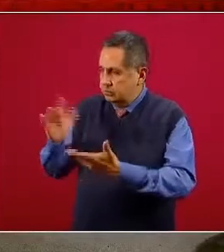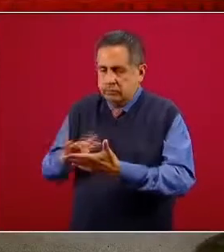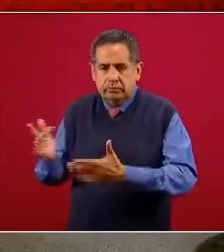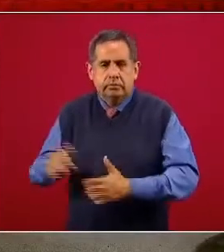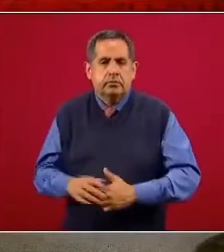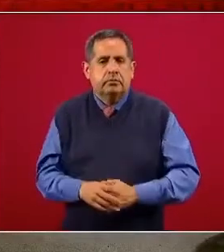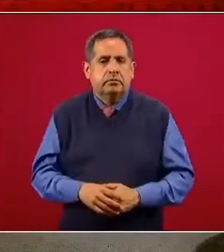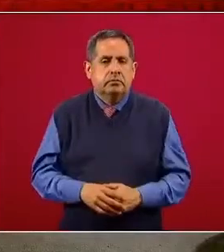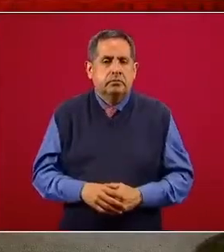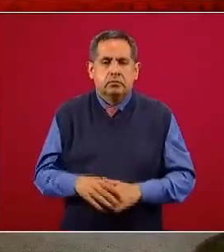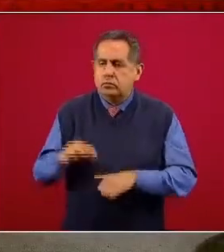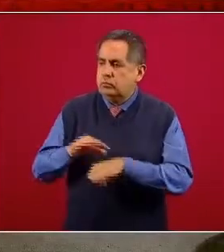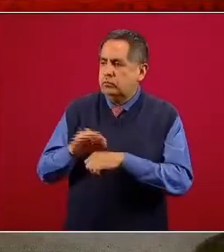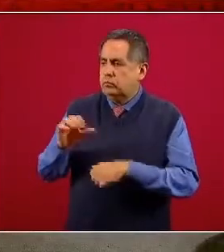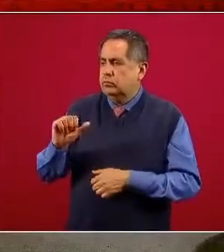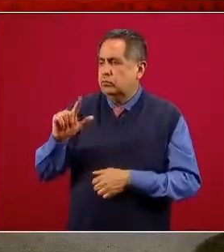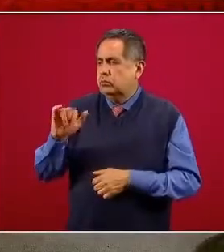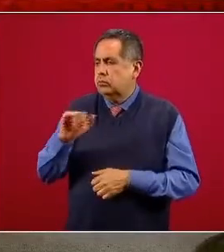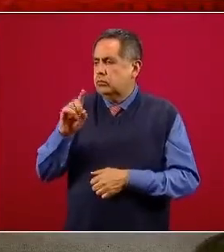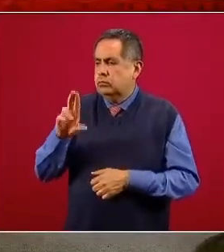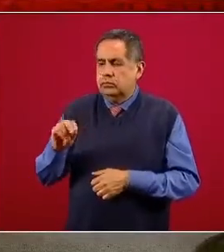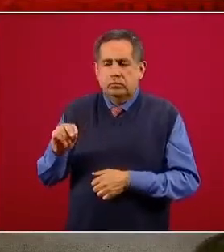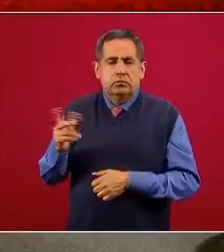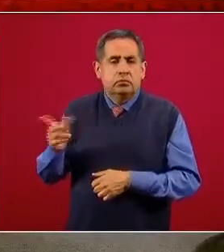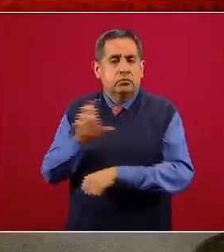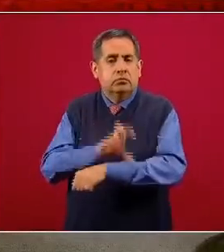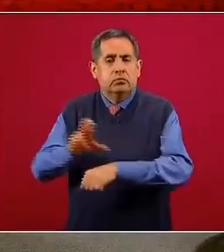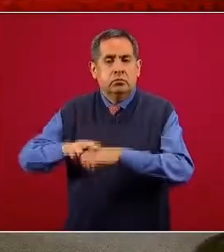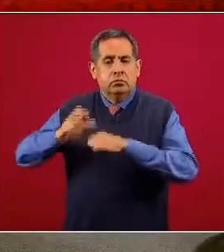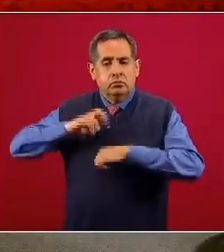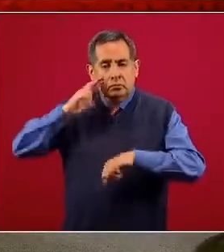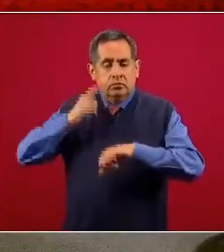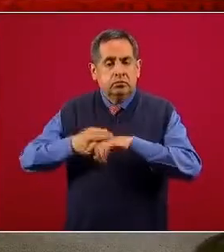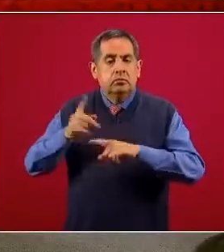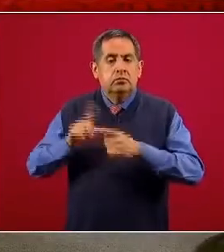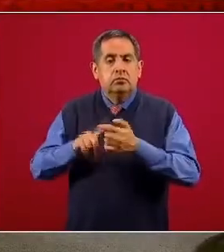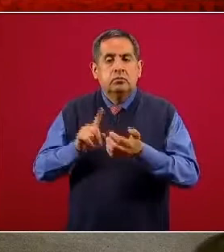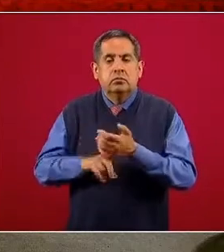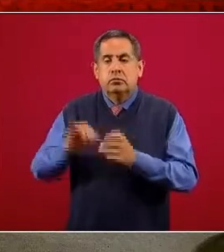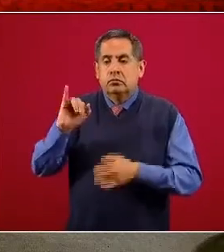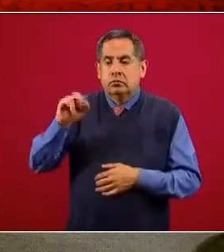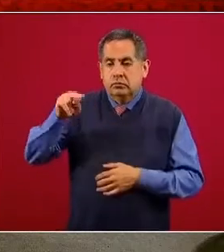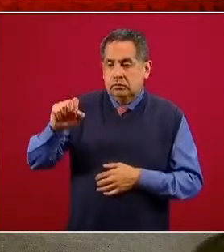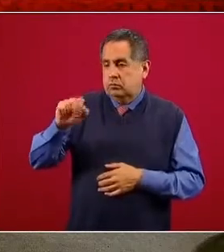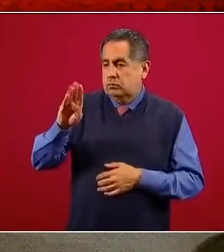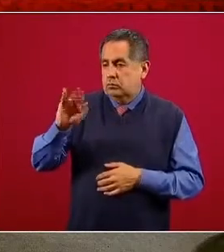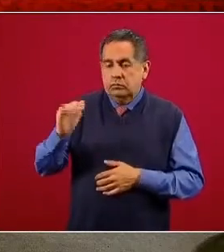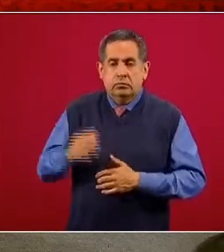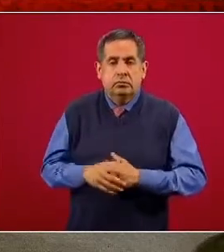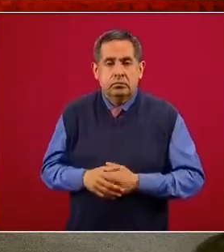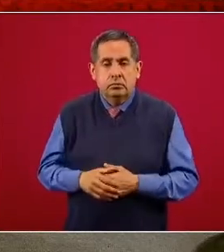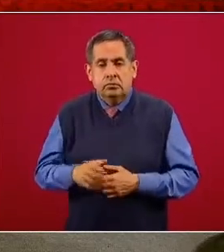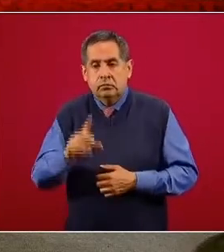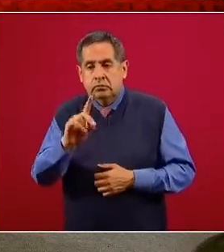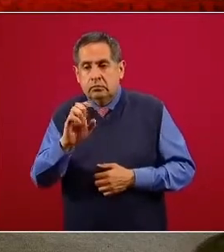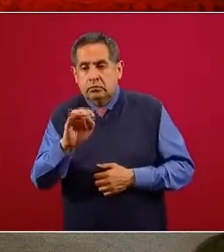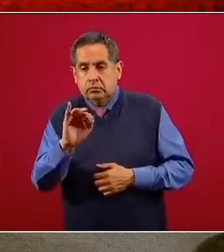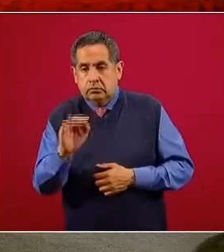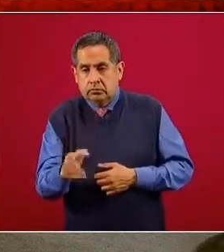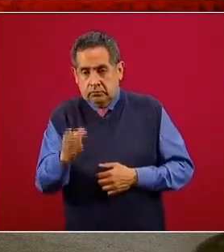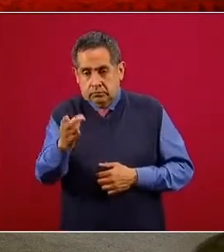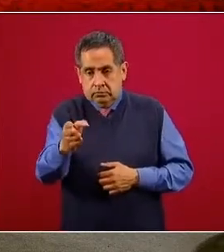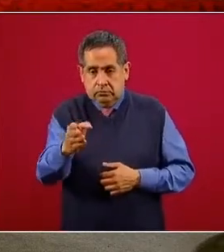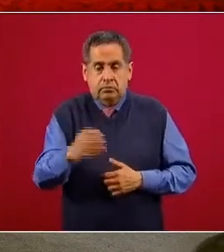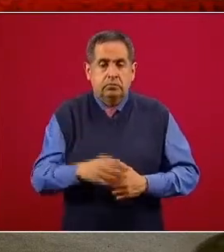contrario, doctor Alejandro Schwartz Pérez, coordinador general médico del Instituto de Salud para el Bienestar. Demián.